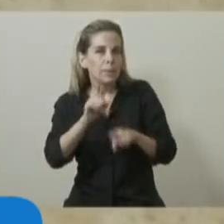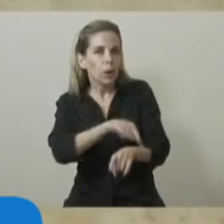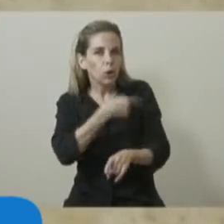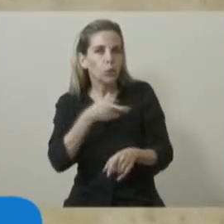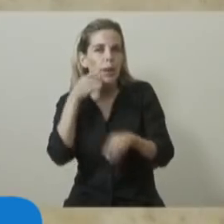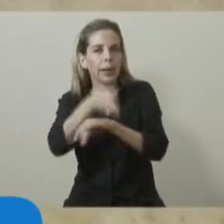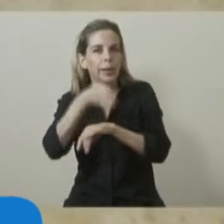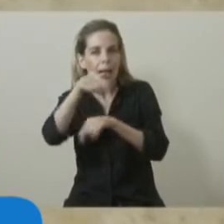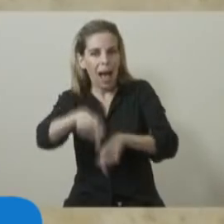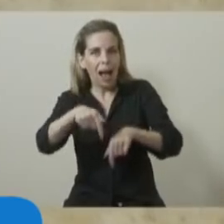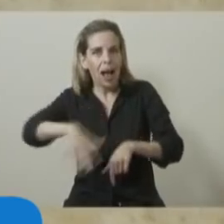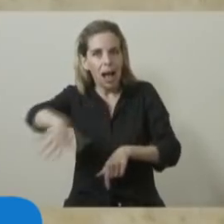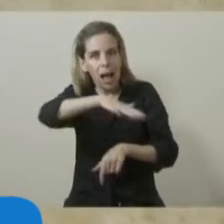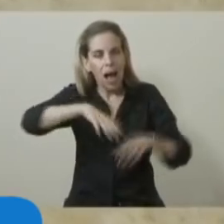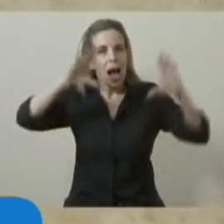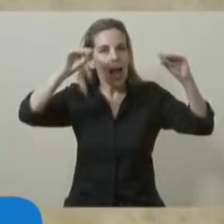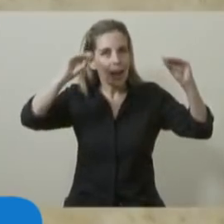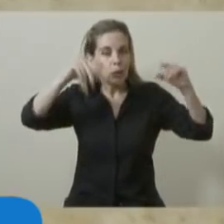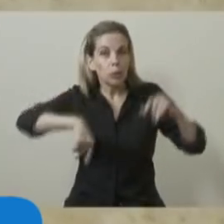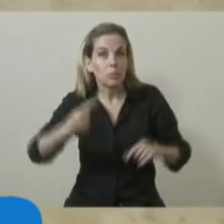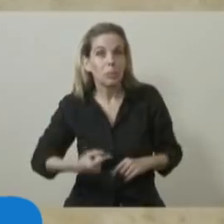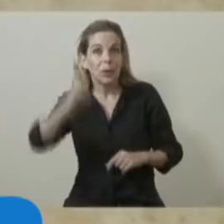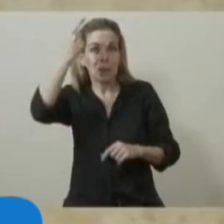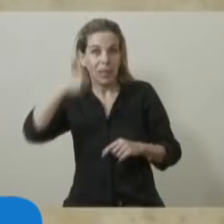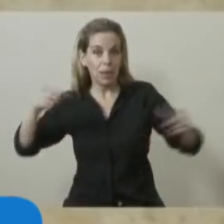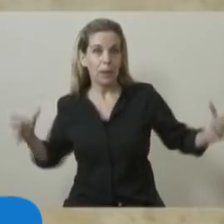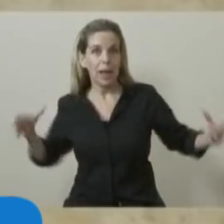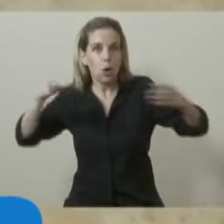siempre venía en las noches para este encuentro de camaradería.